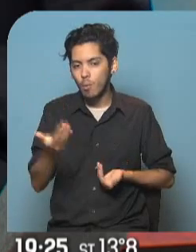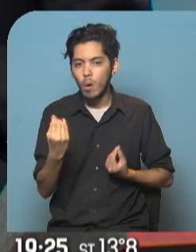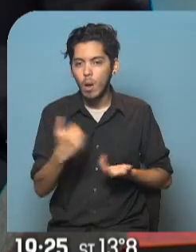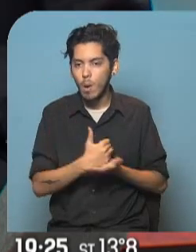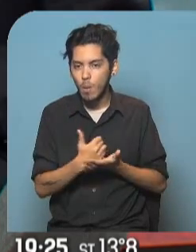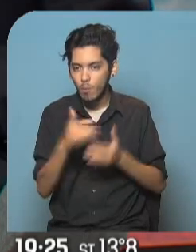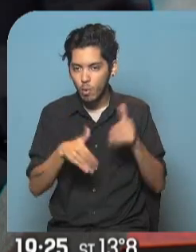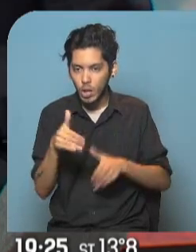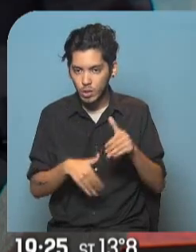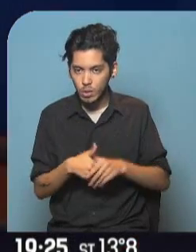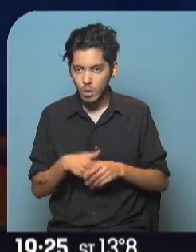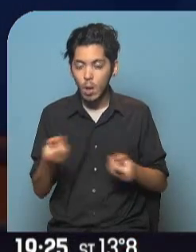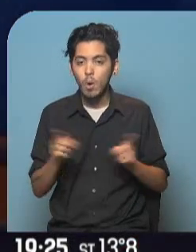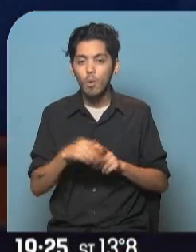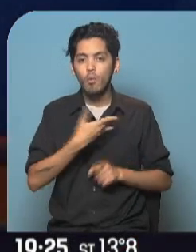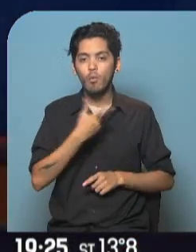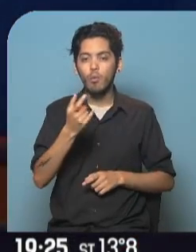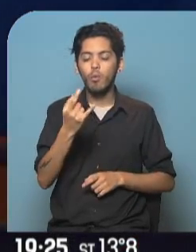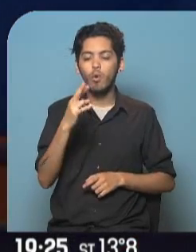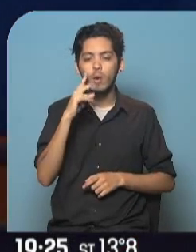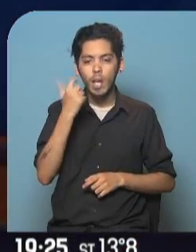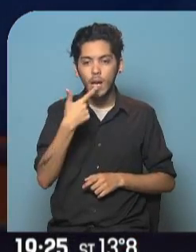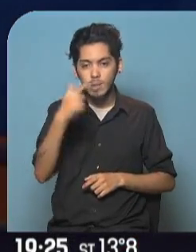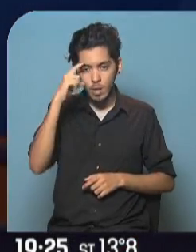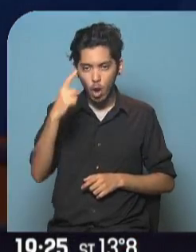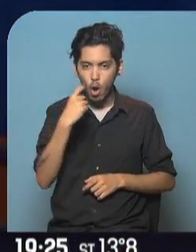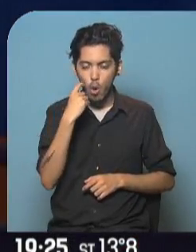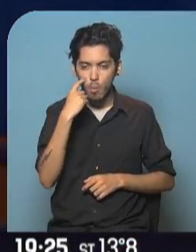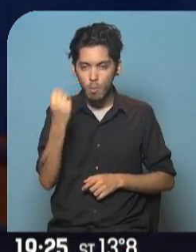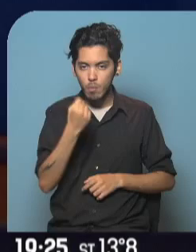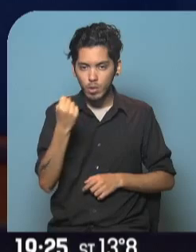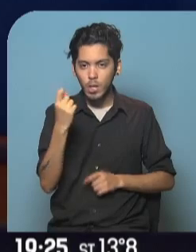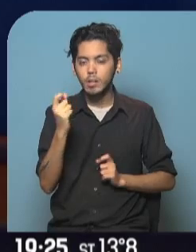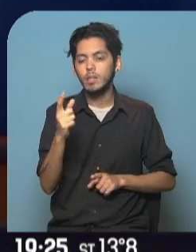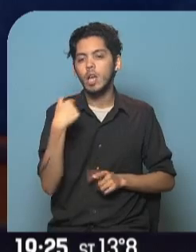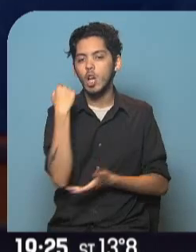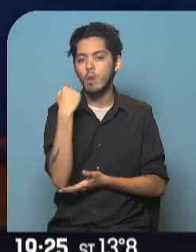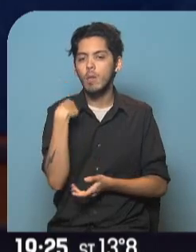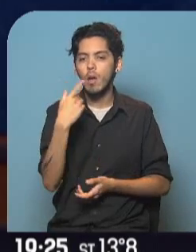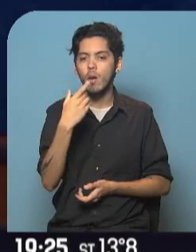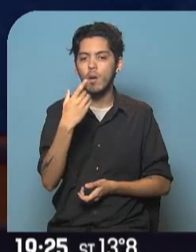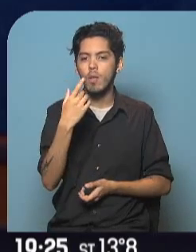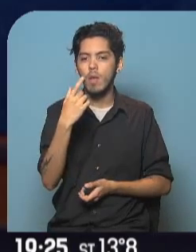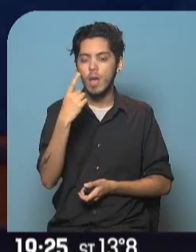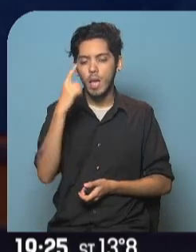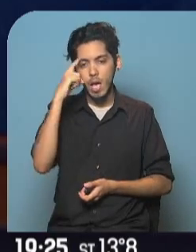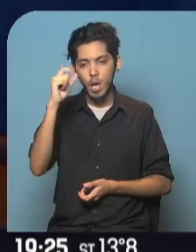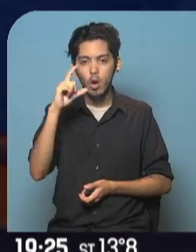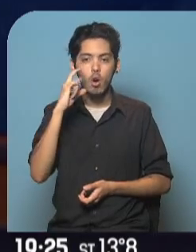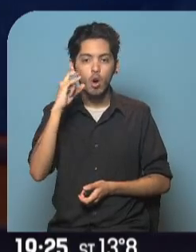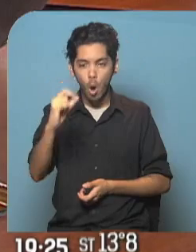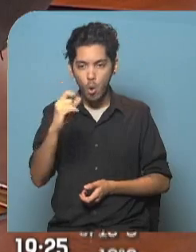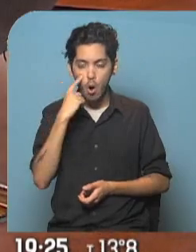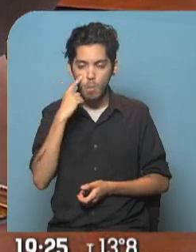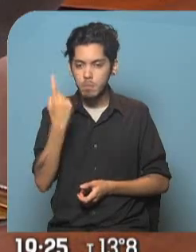pero ahora incorporamos a federico furiase reconocido economista del estudio y como bienvenido federico como bien primera